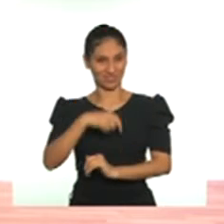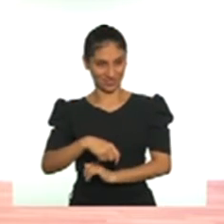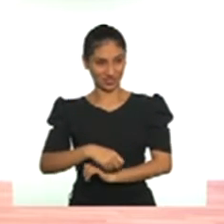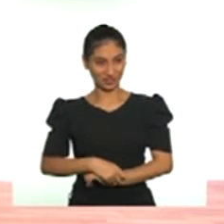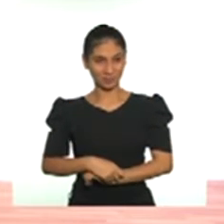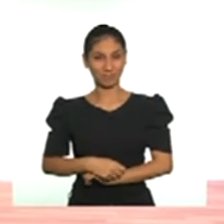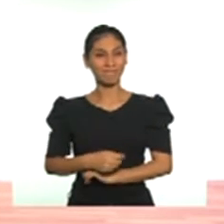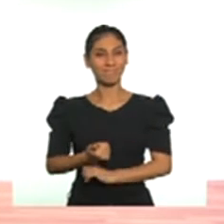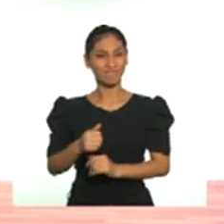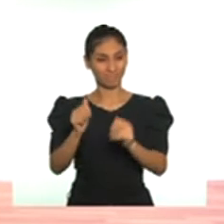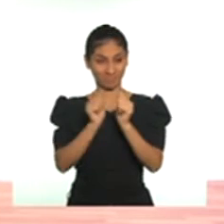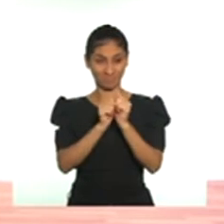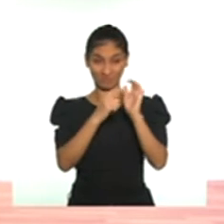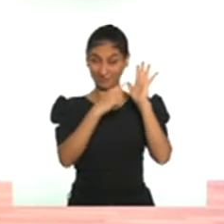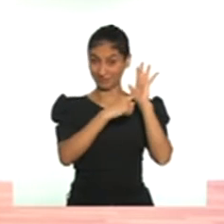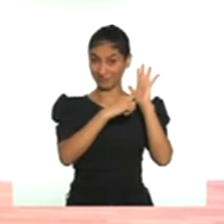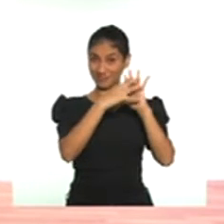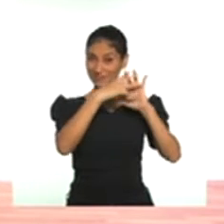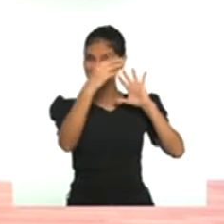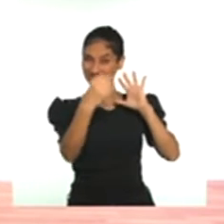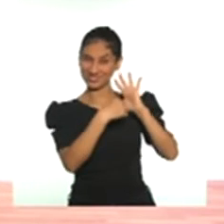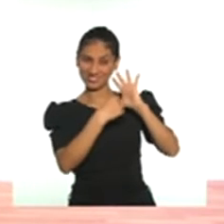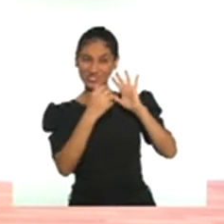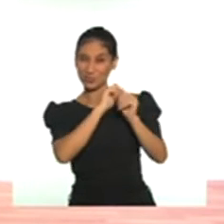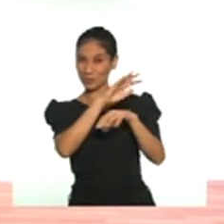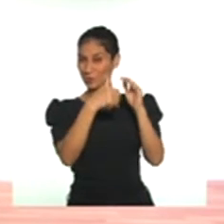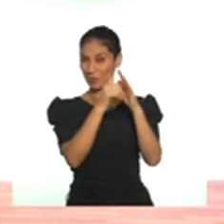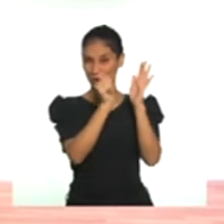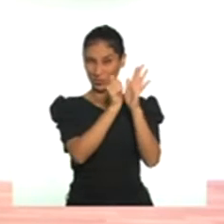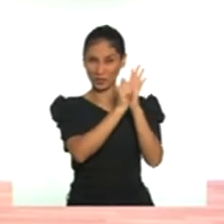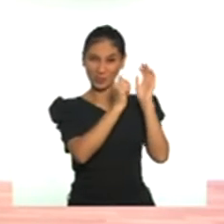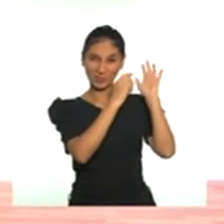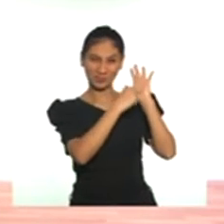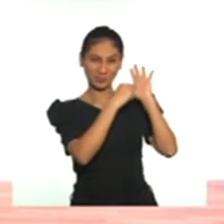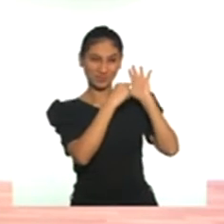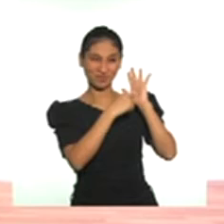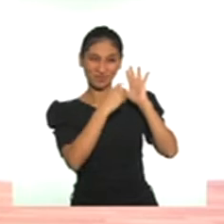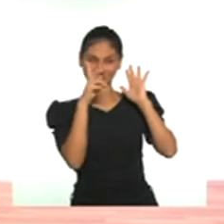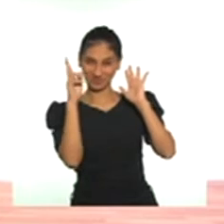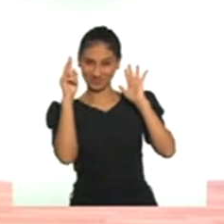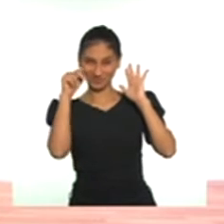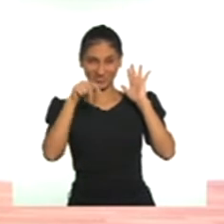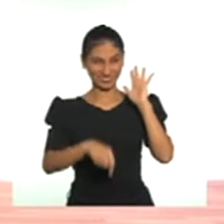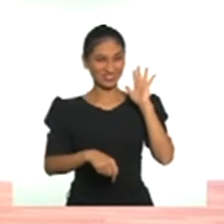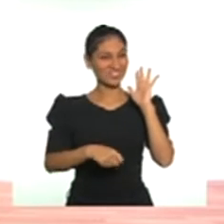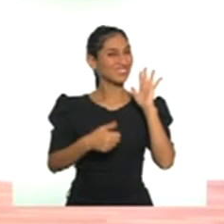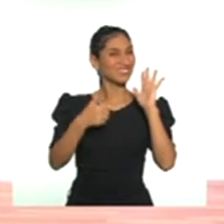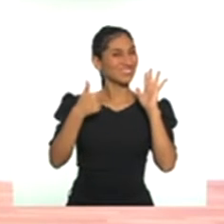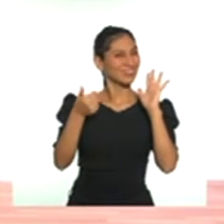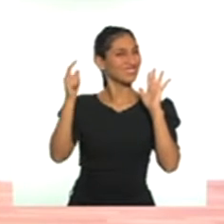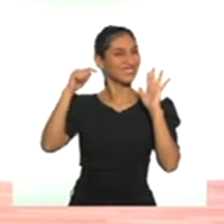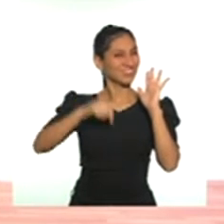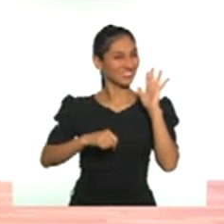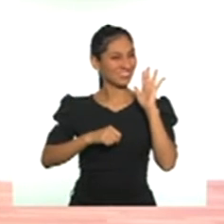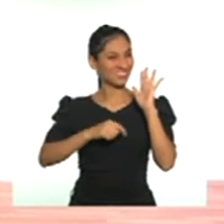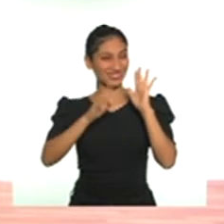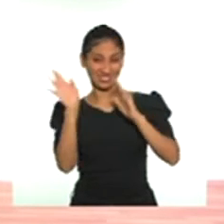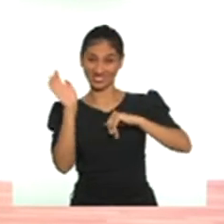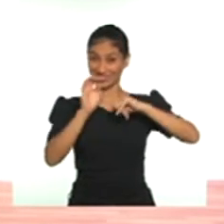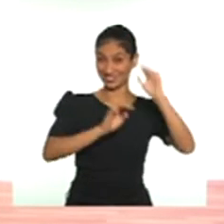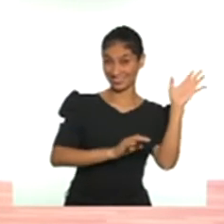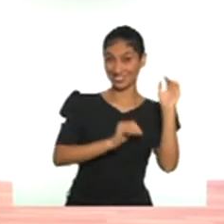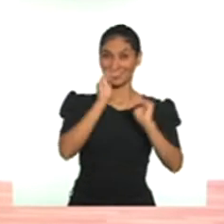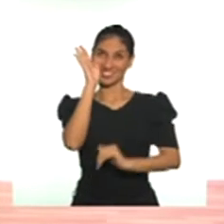abajo. Lo juntamos. Viene. Uno, dos, uno, dos. Ahora,